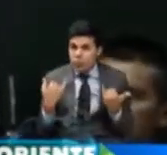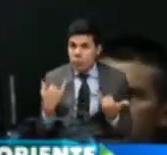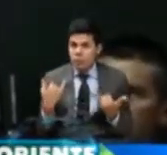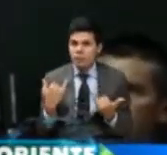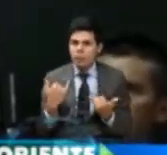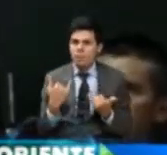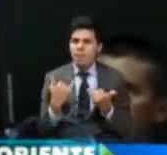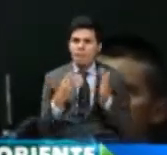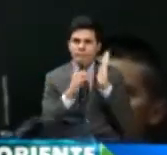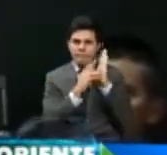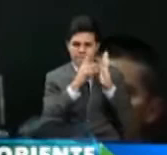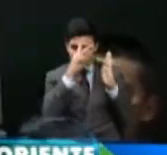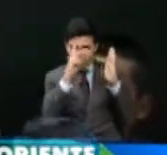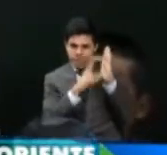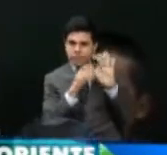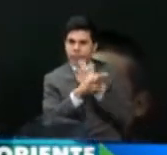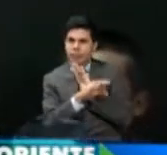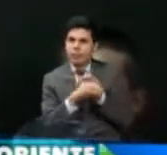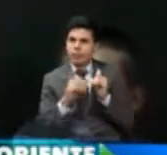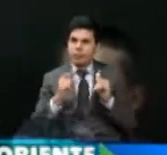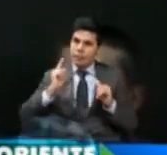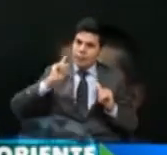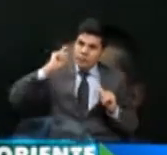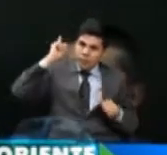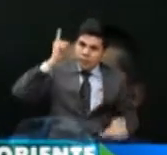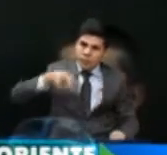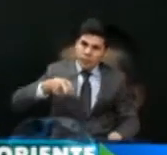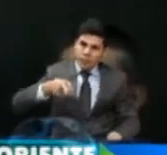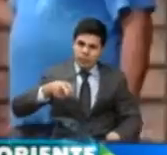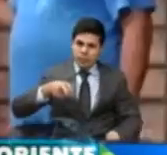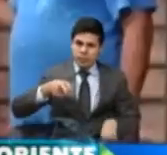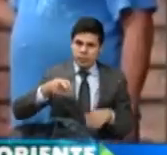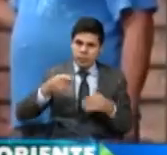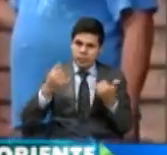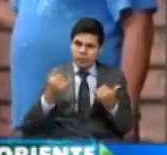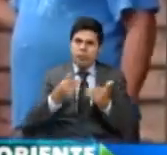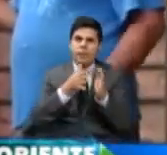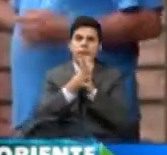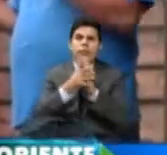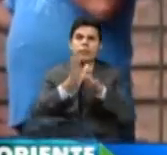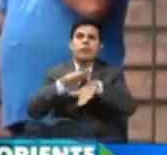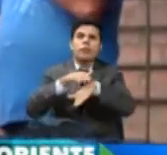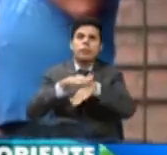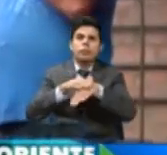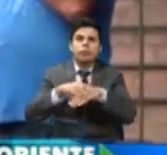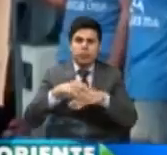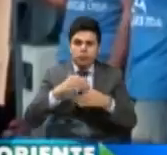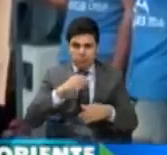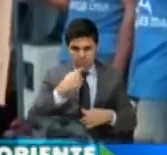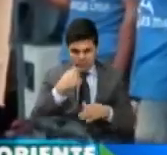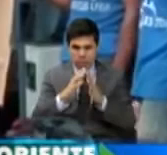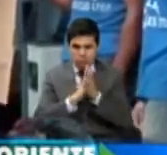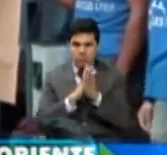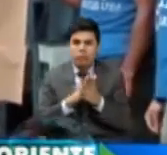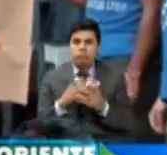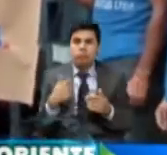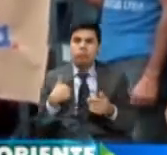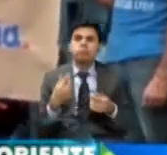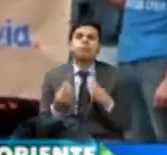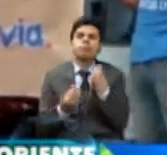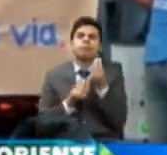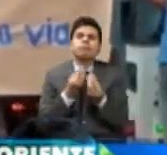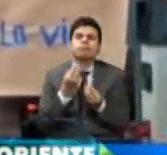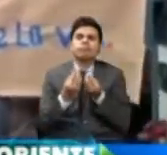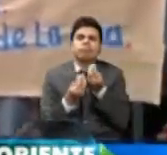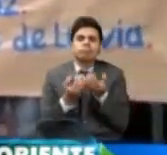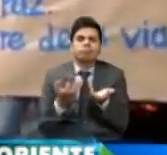por desacato a la sentencia. Yo les digo, señores, díganme, ¿quién de